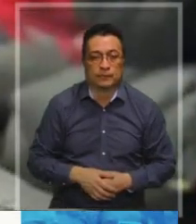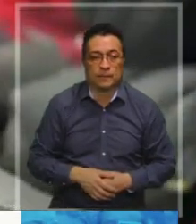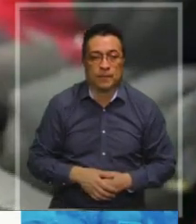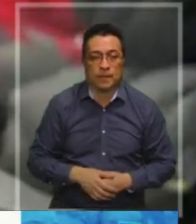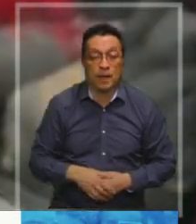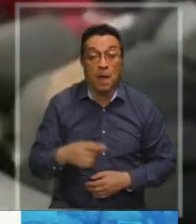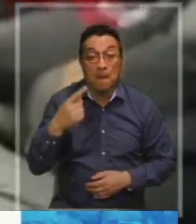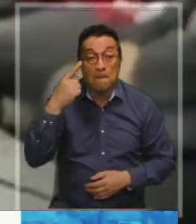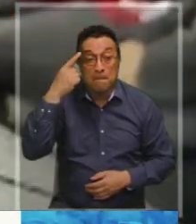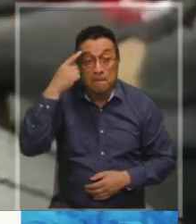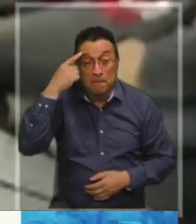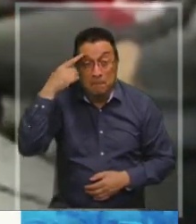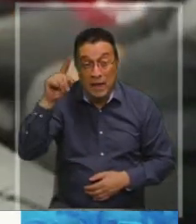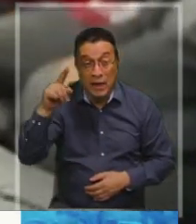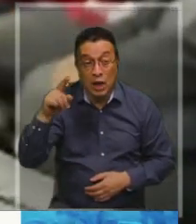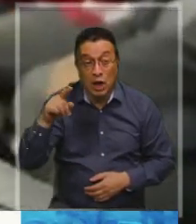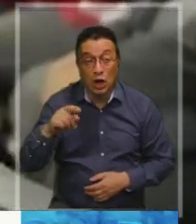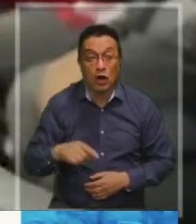Pero...